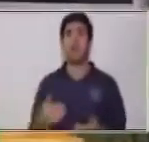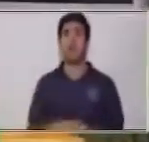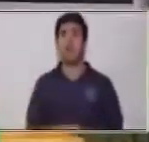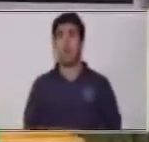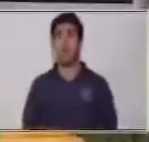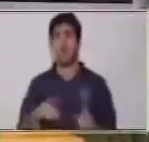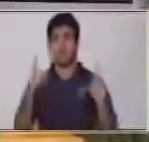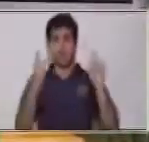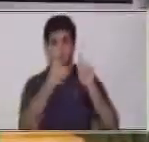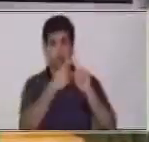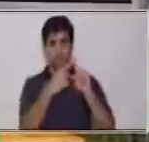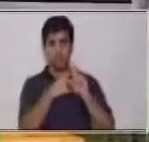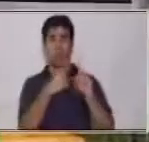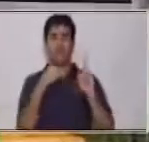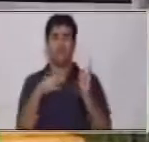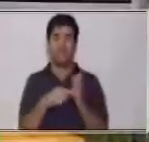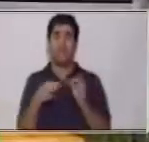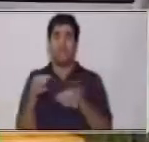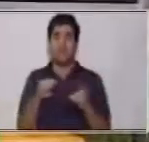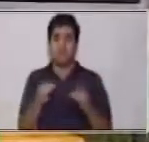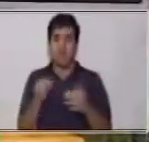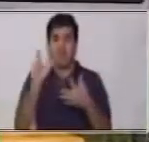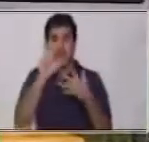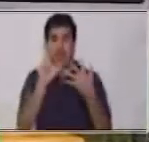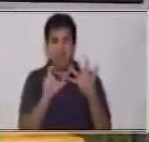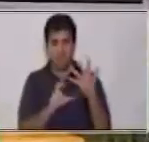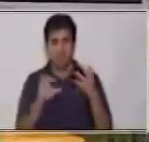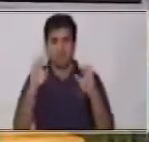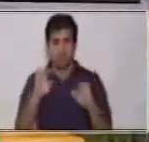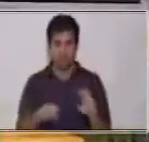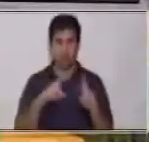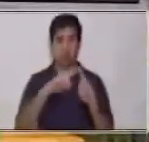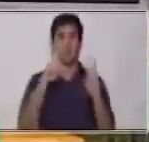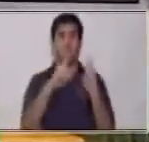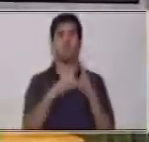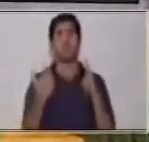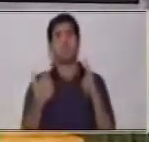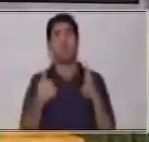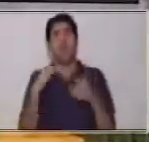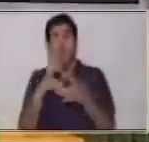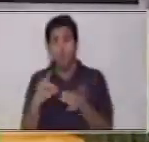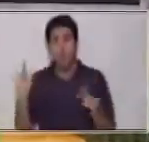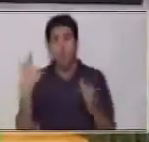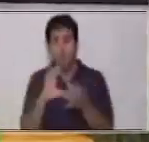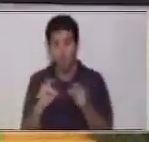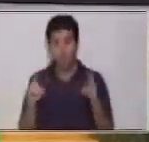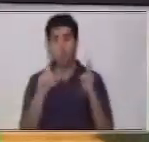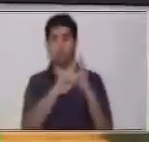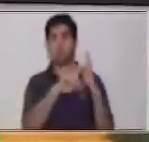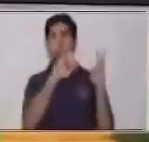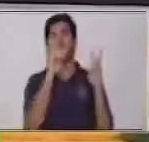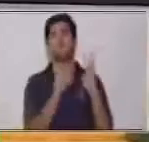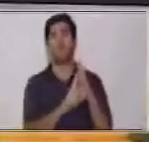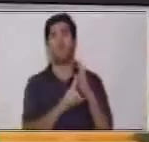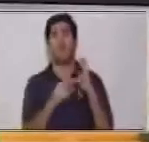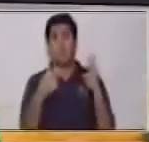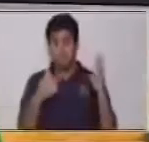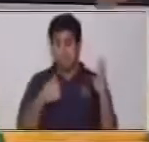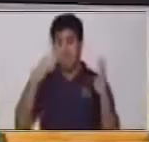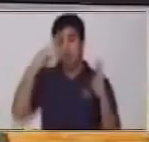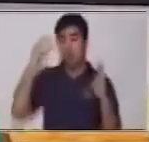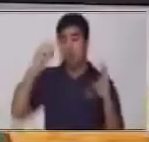textos descriptivos describen, los textos narrativos cuentan, los textos